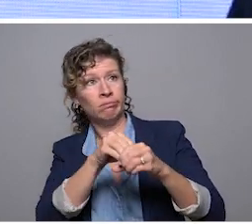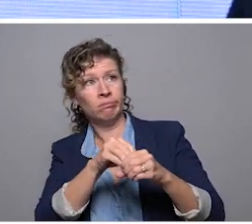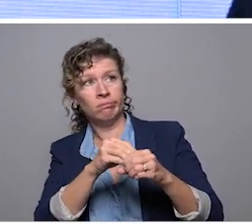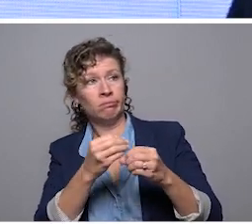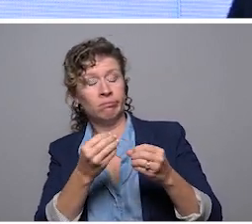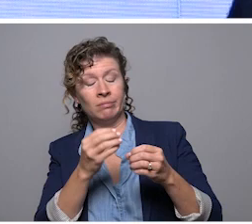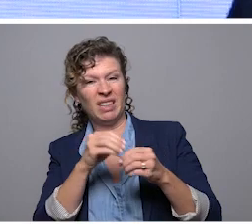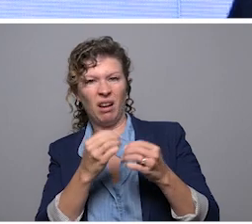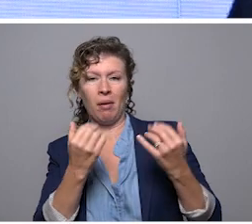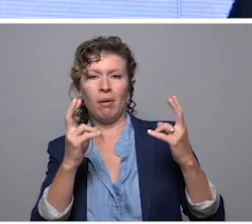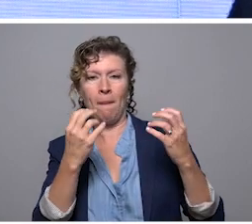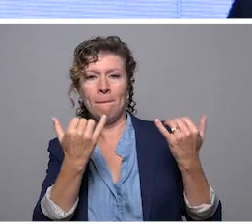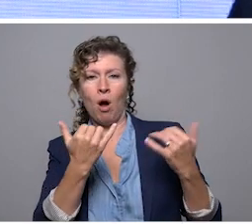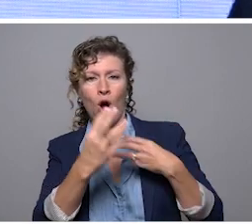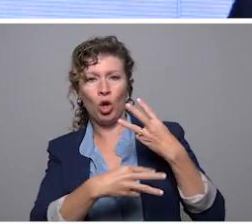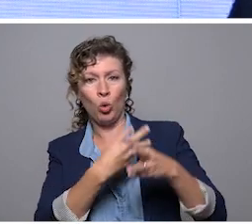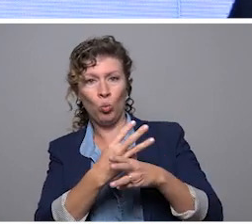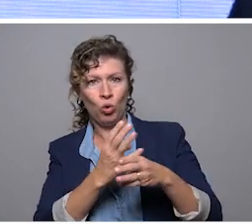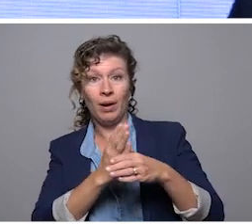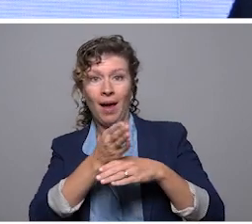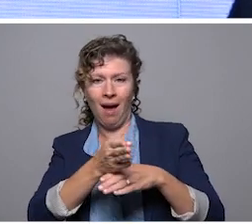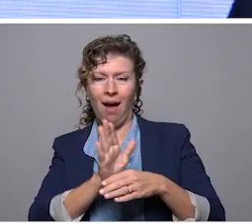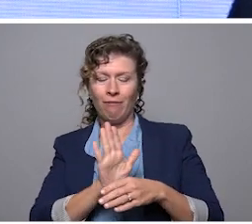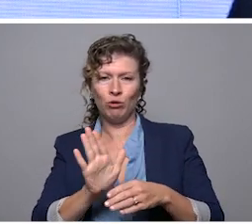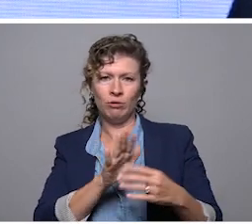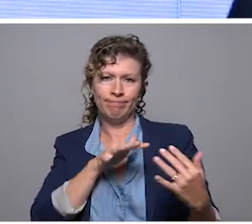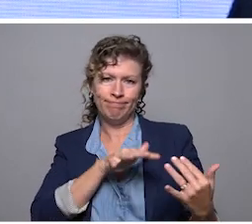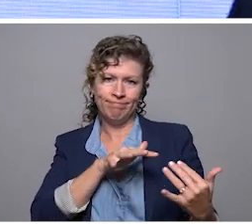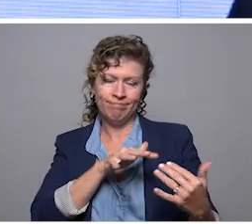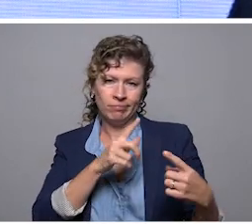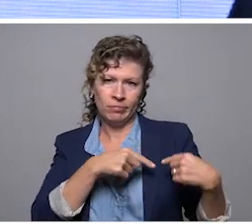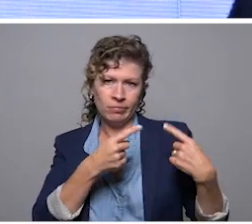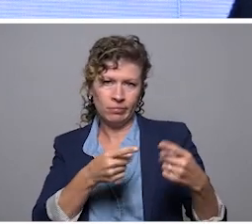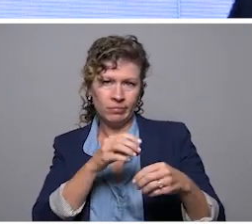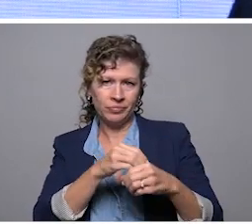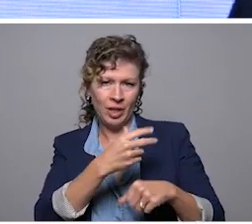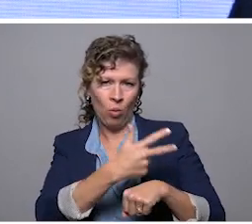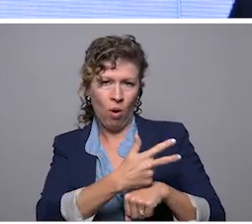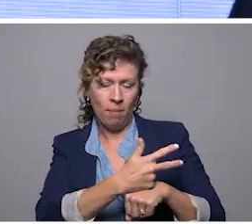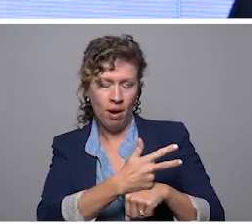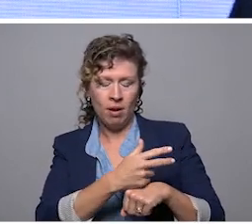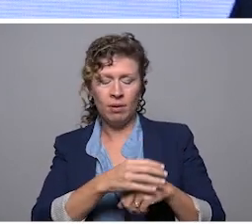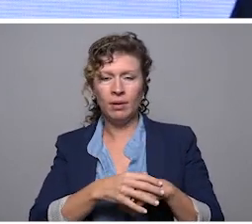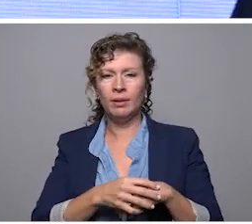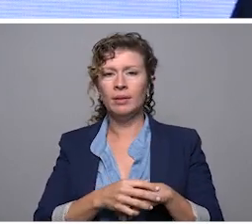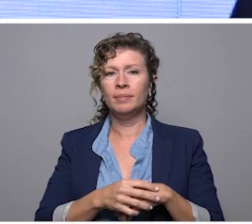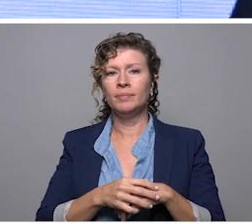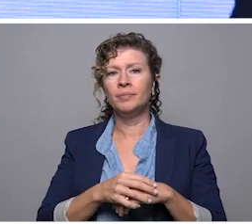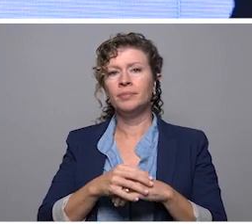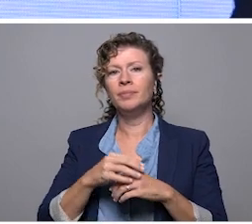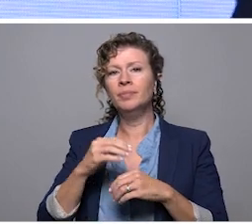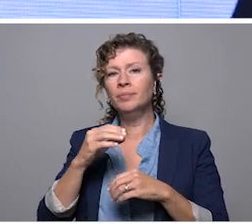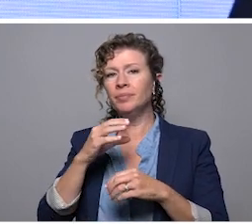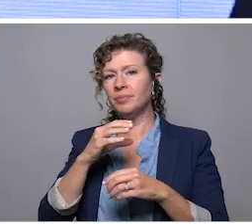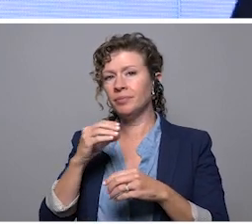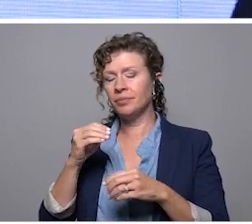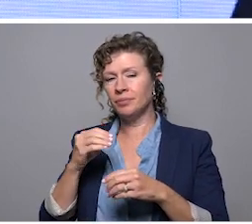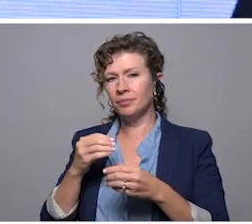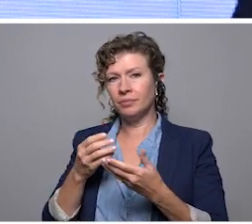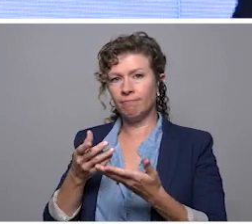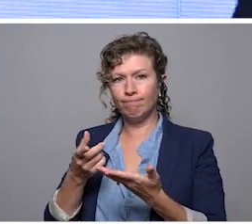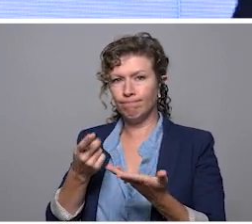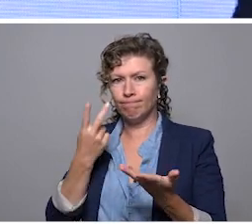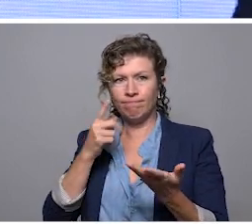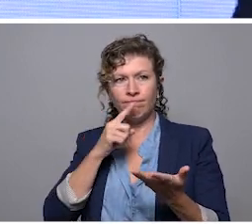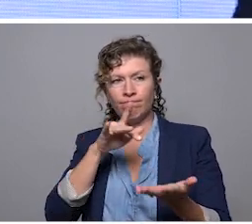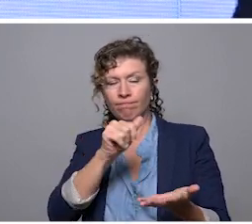después de este conflicto armado interno Guatemala entró en un en un vacío respecto a la modernidad y